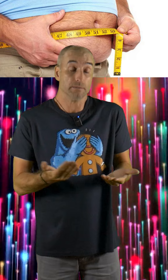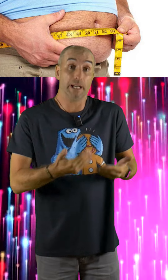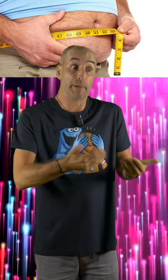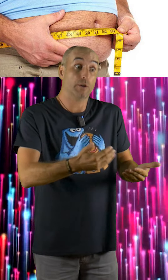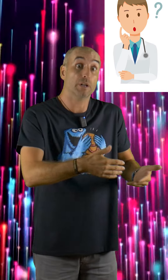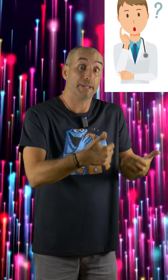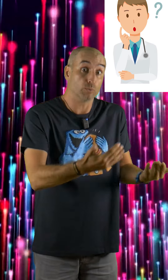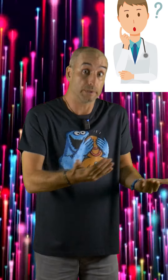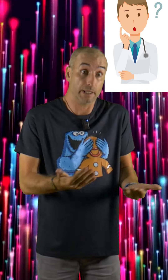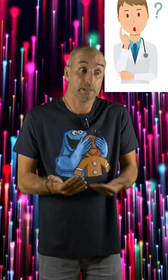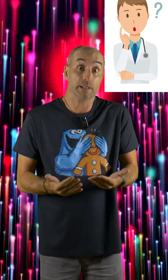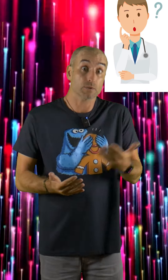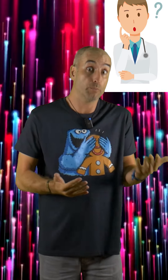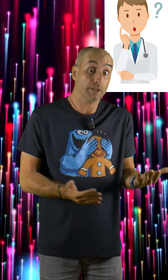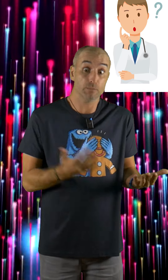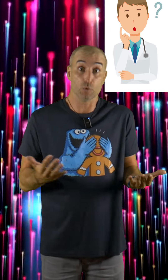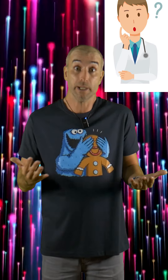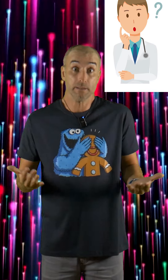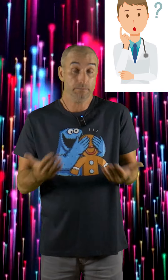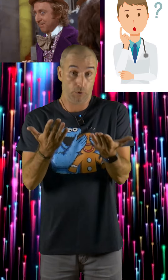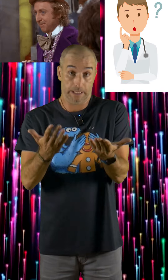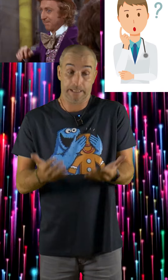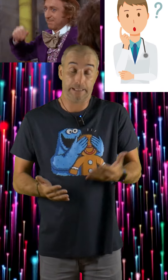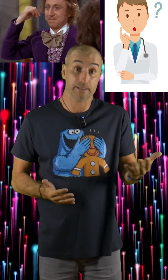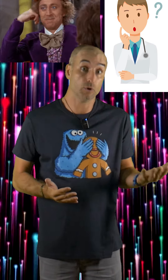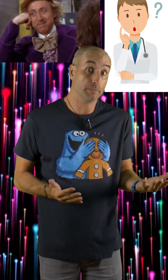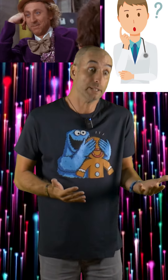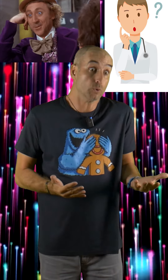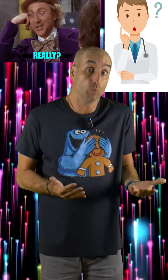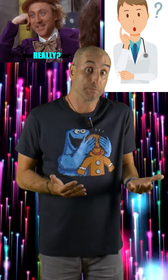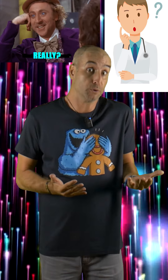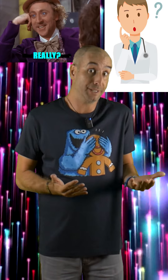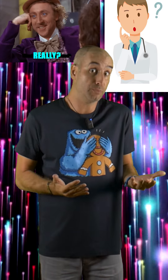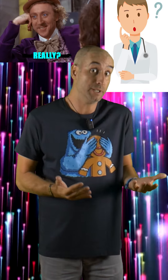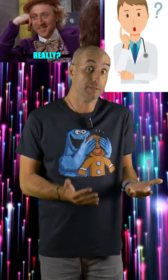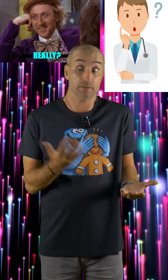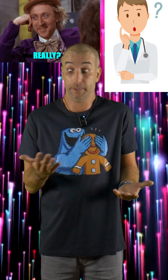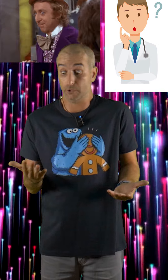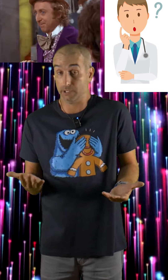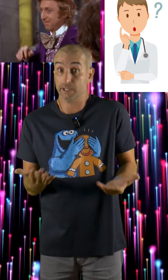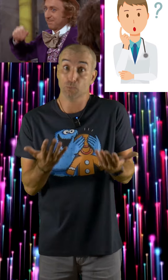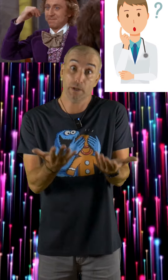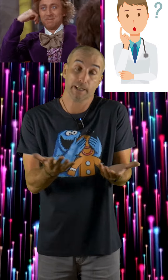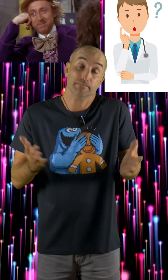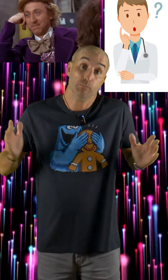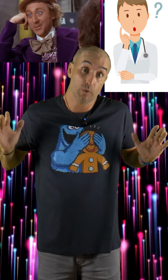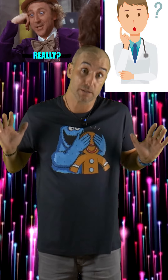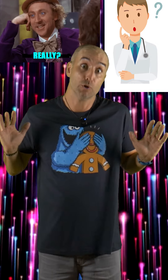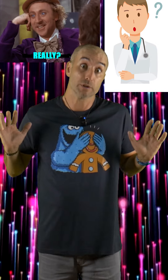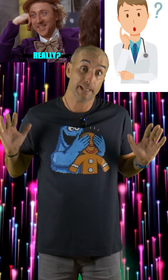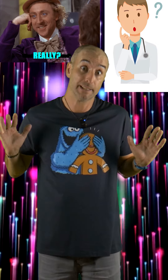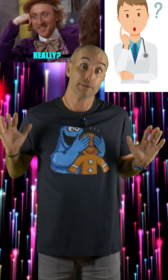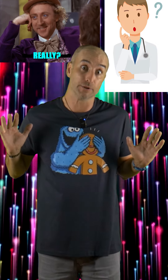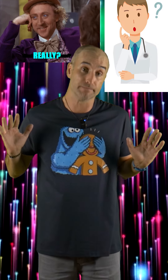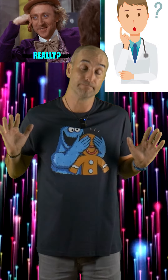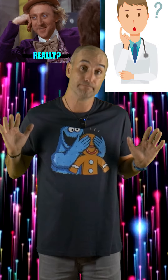médico, el médico le preguntará si es hombre o mujer, porque si es hombre su cuerpo será bonito, pero si es mujer, pues